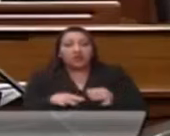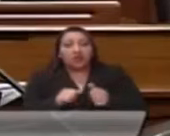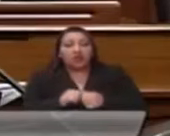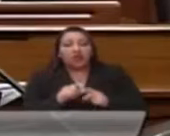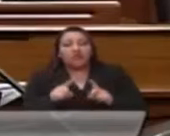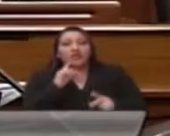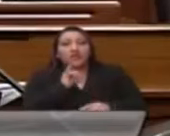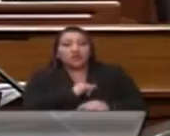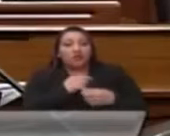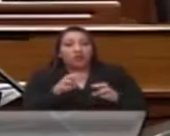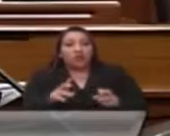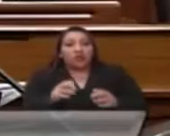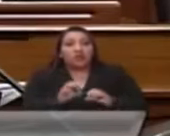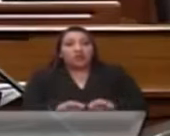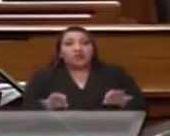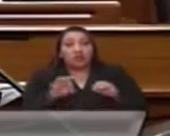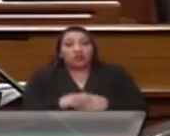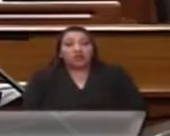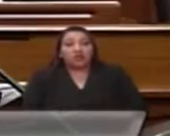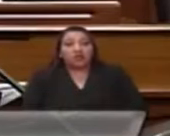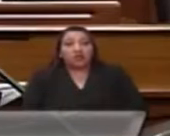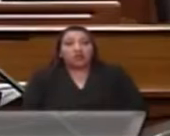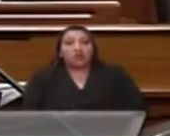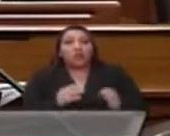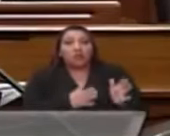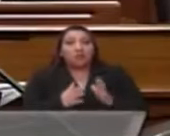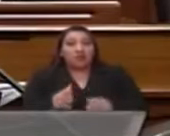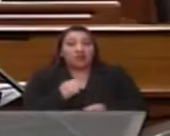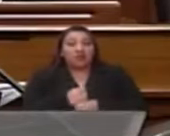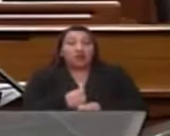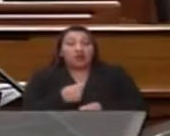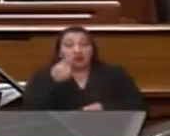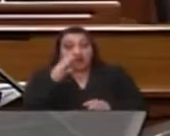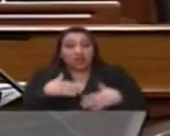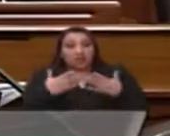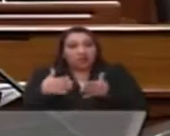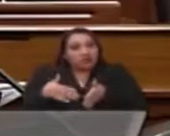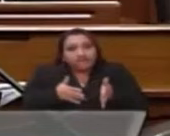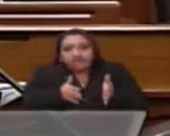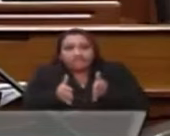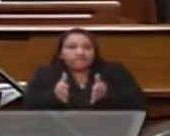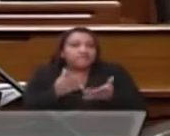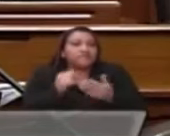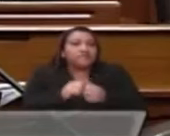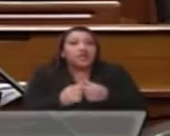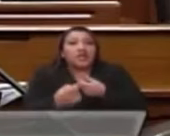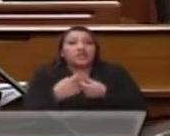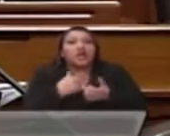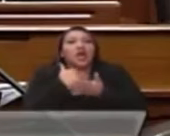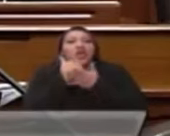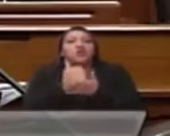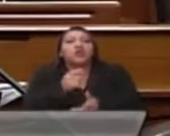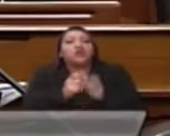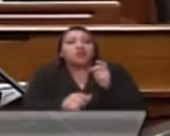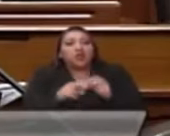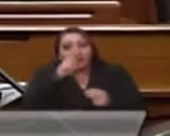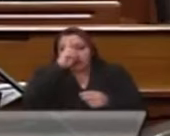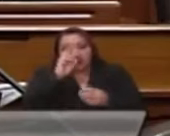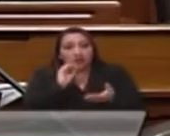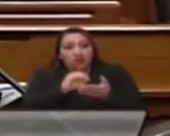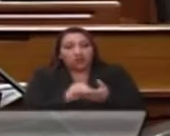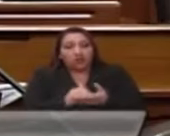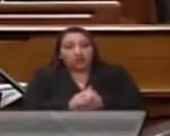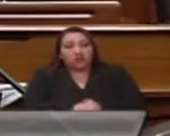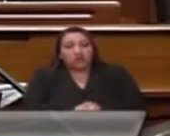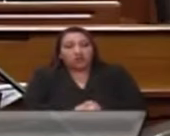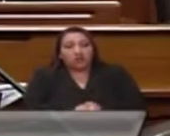con las instituciones públicas pertinentes, un plan de contingencia para canalizar asistencia humanitaria y establecer